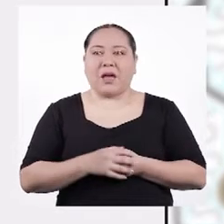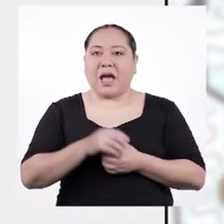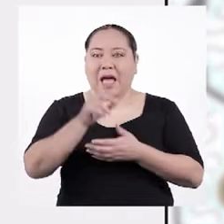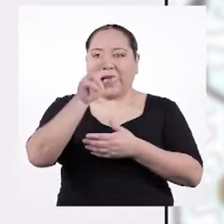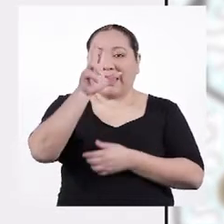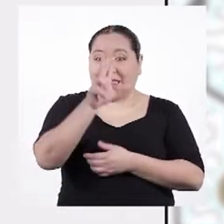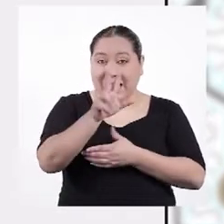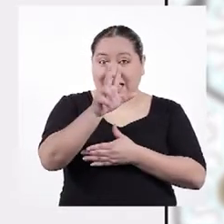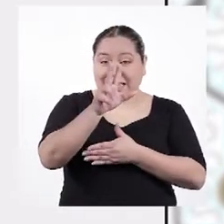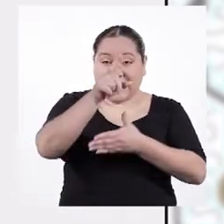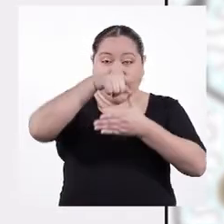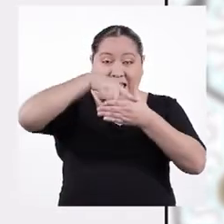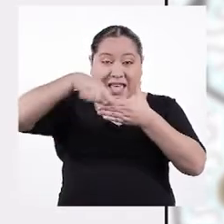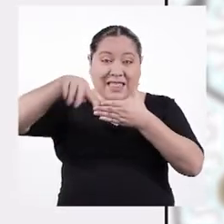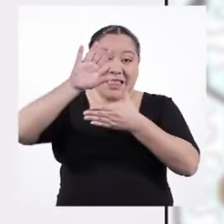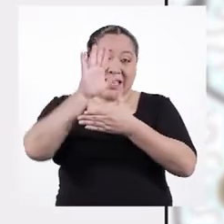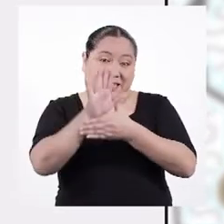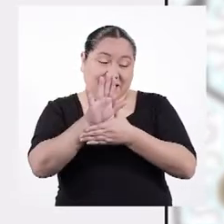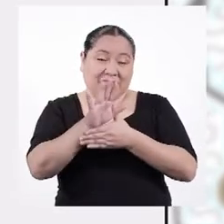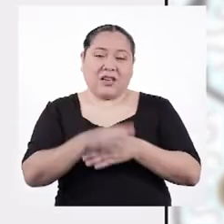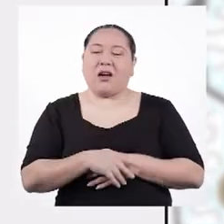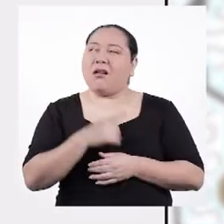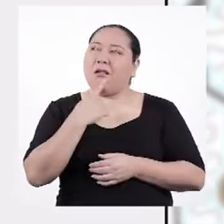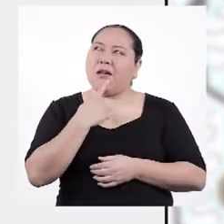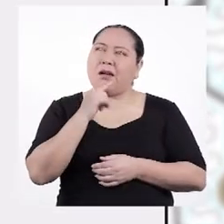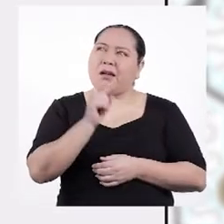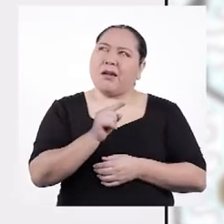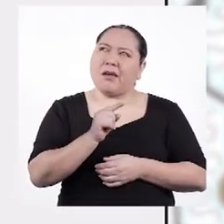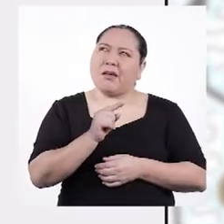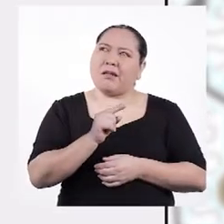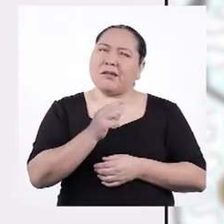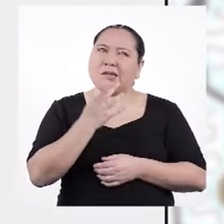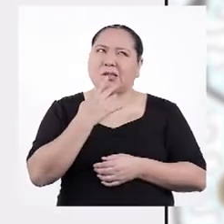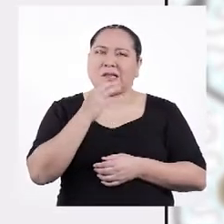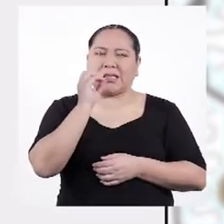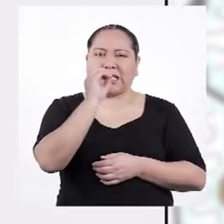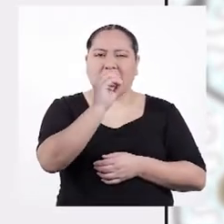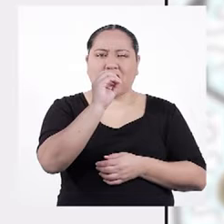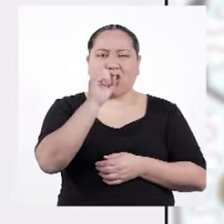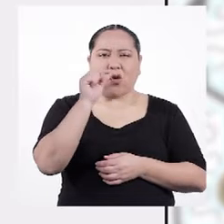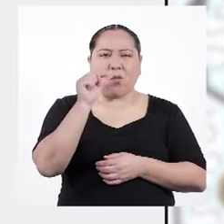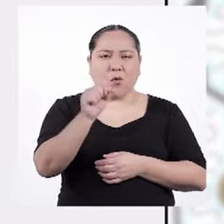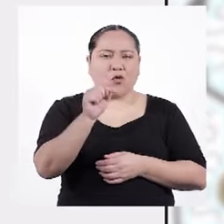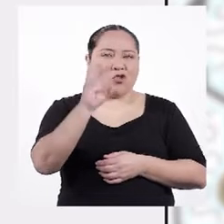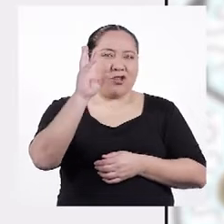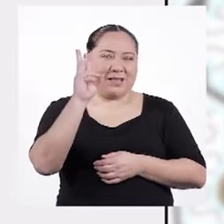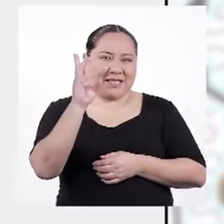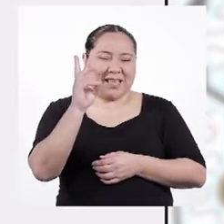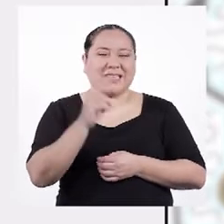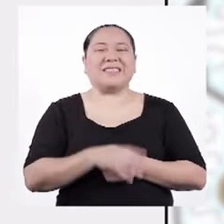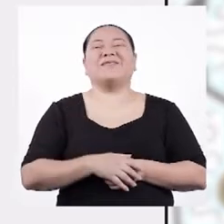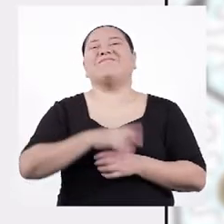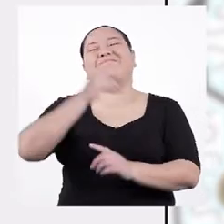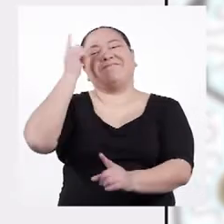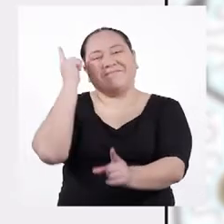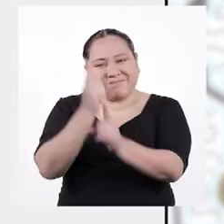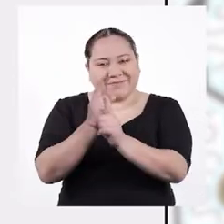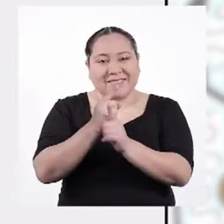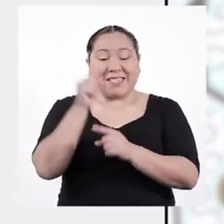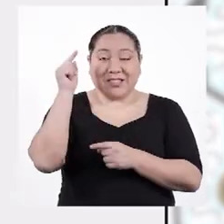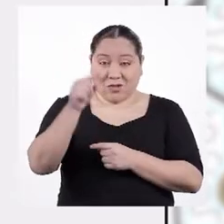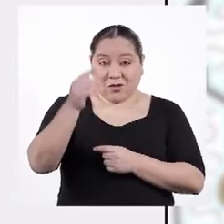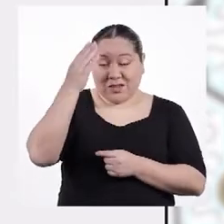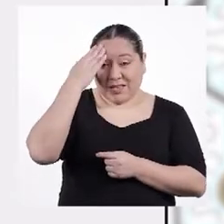5. Así es. Eso sale 0,6. Exacto. Y si quieres expresar